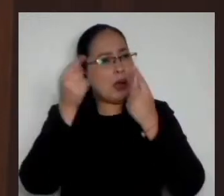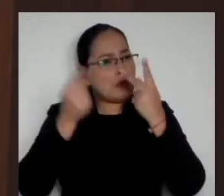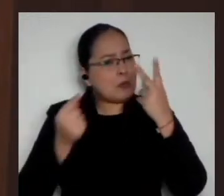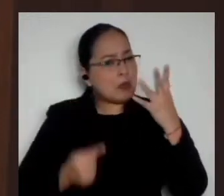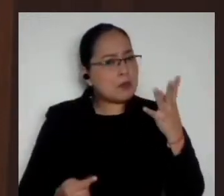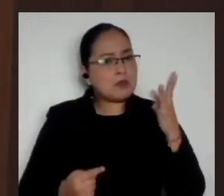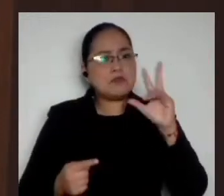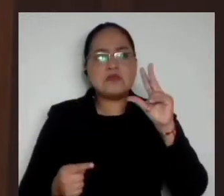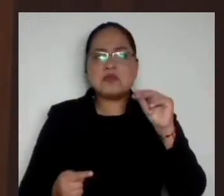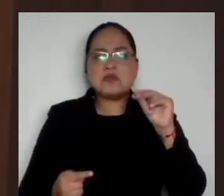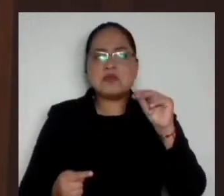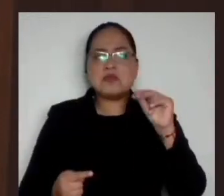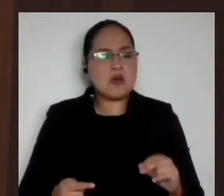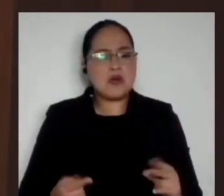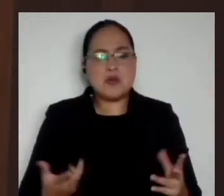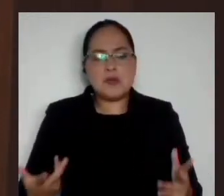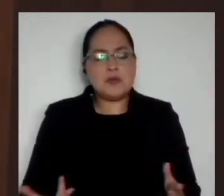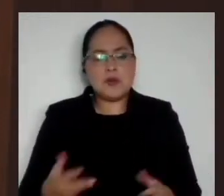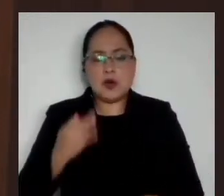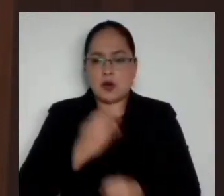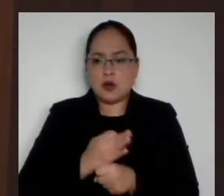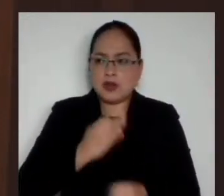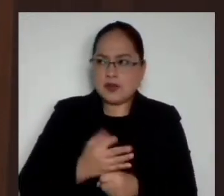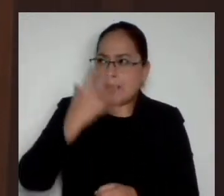como algo vergonzante